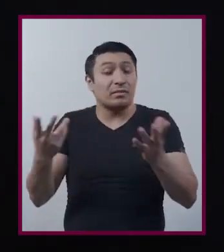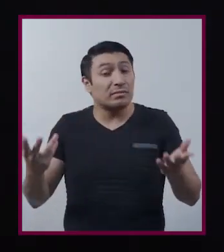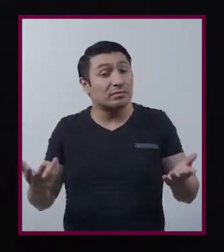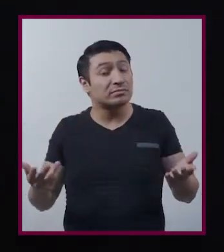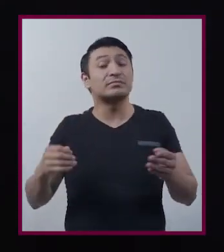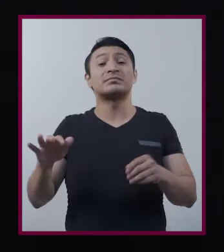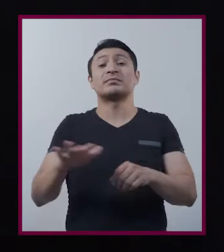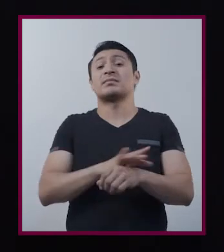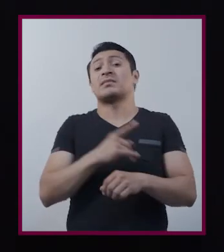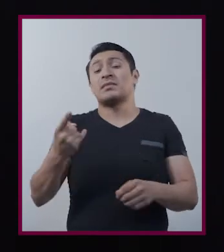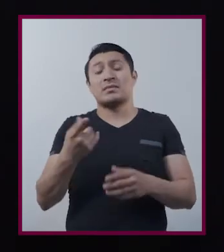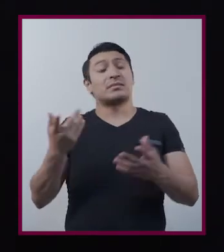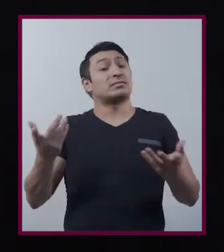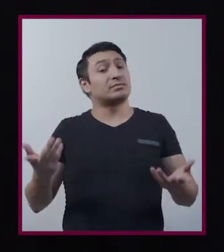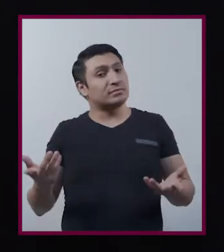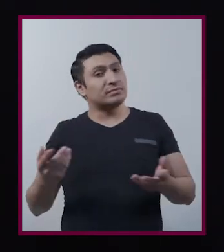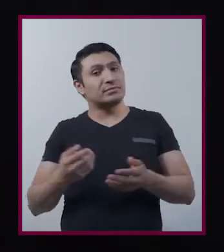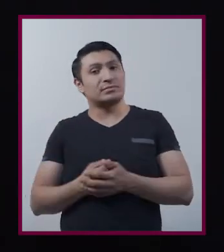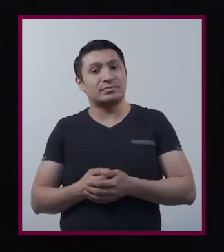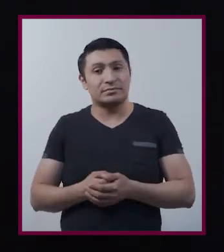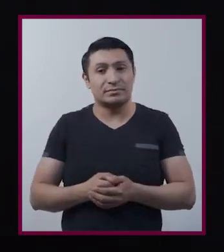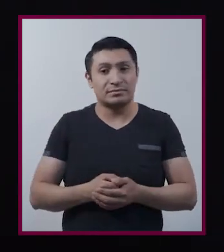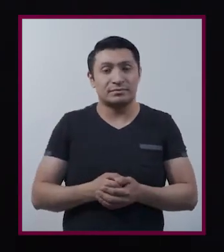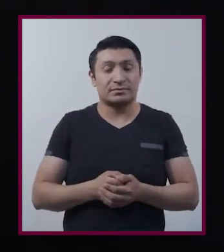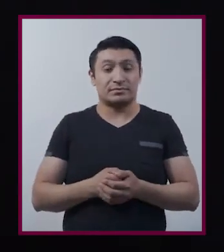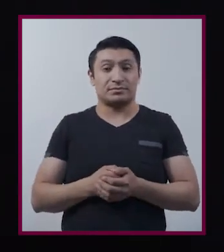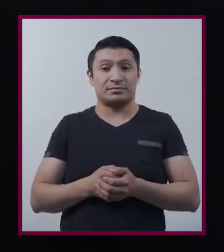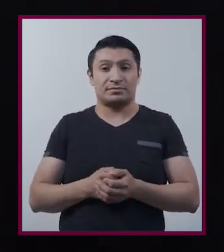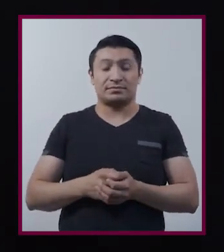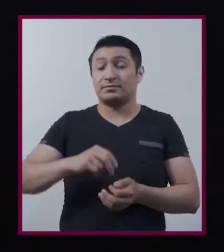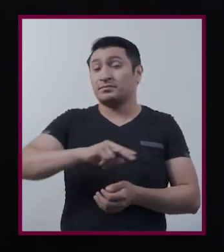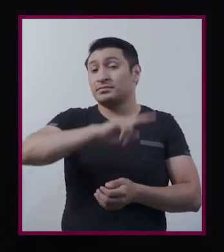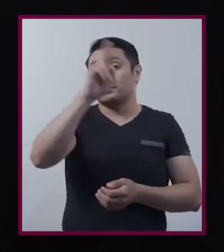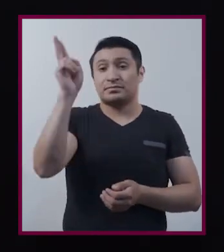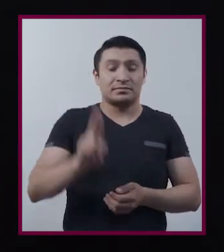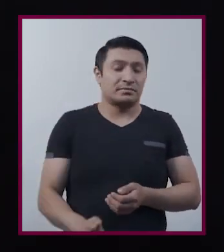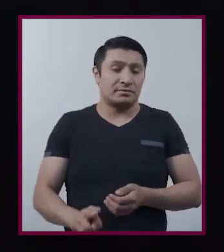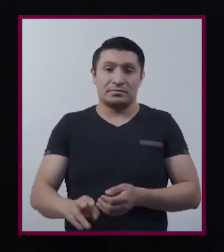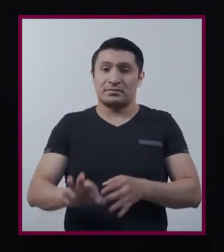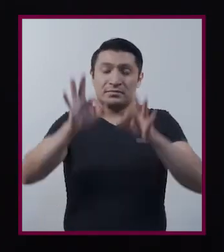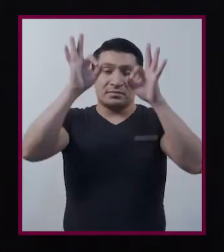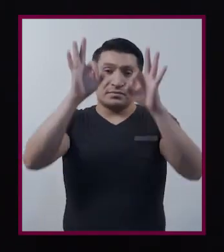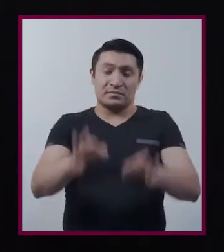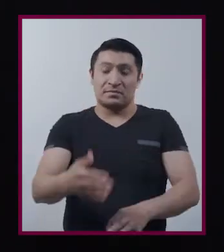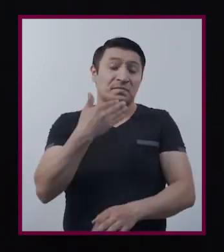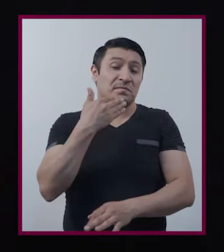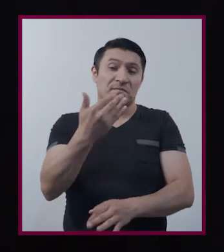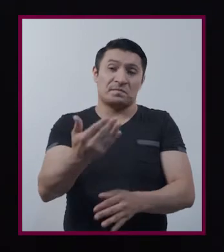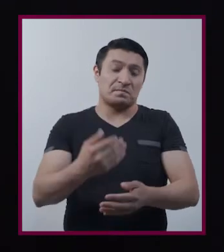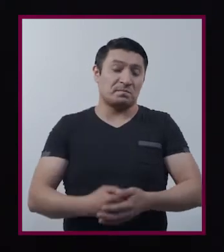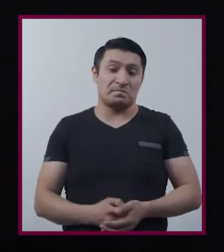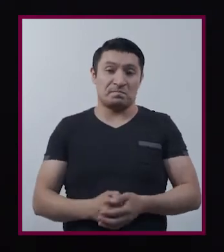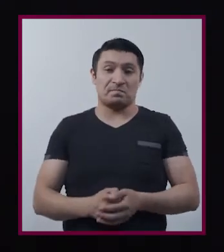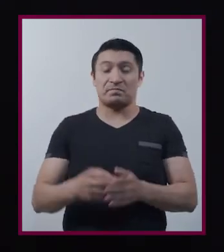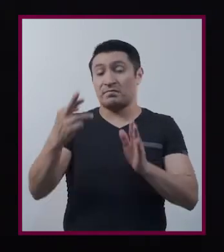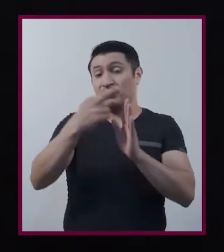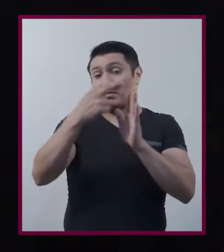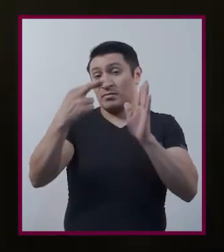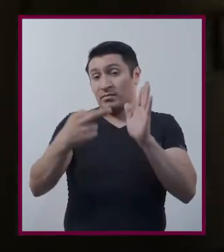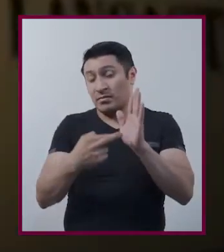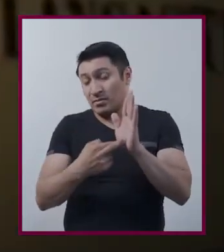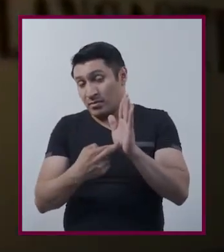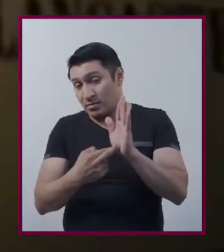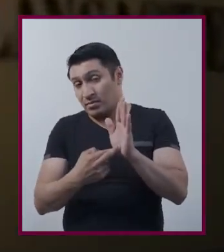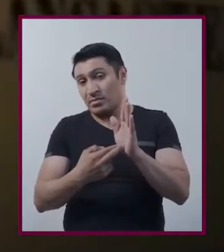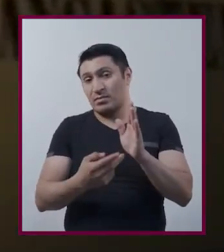de los reglamentos existentes, porque, como argumentaba el subsecretario de Gobierno, nunca han dado resultados satisfactorios.